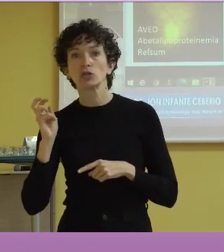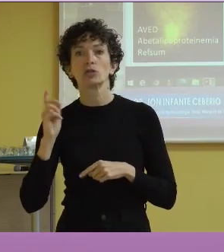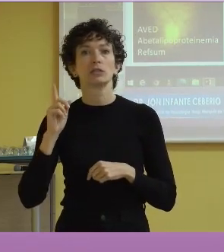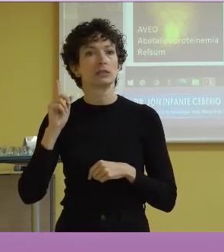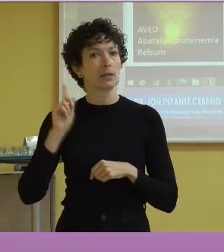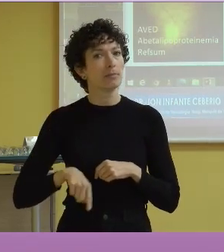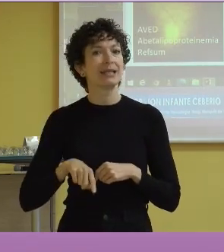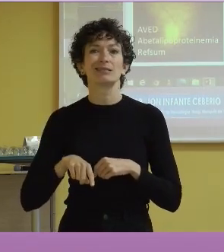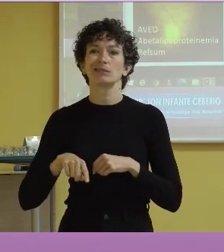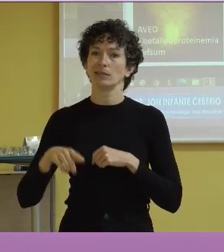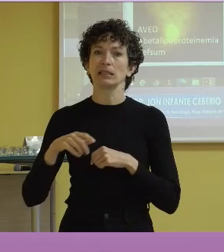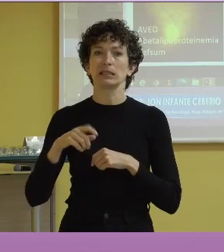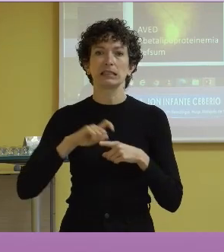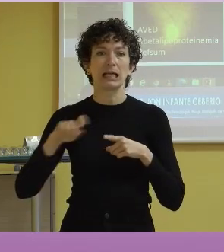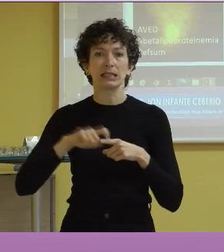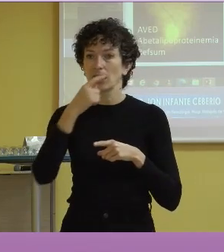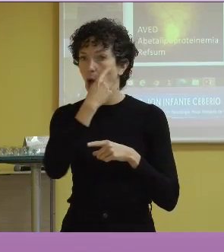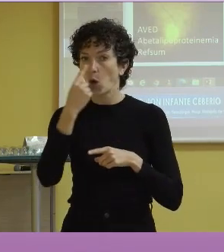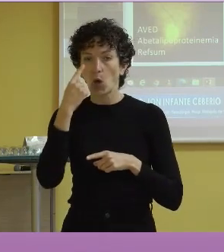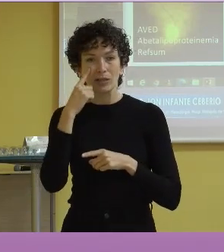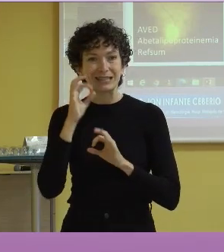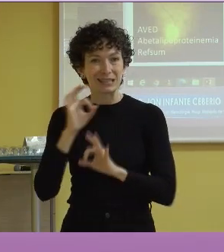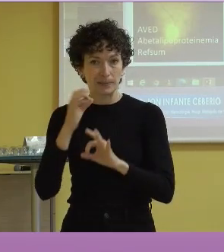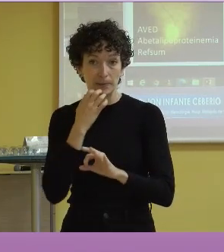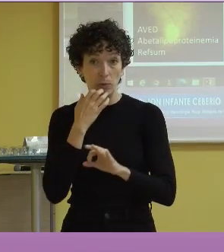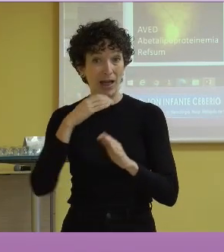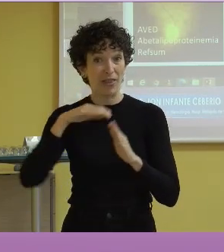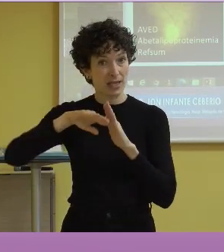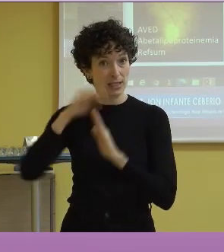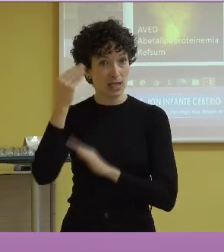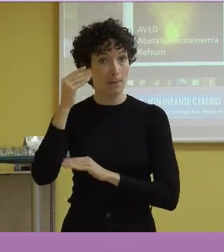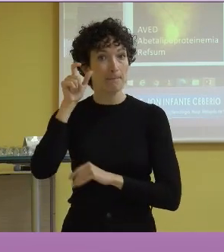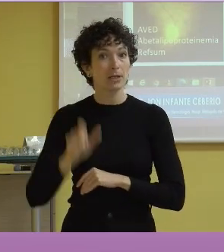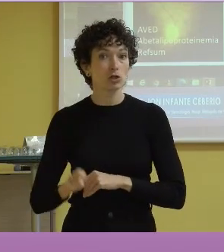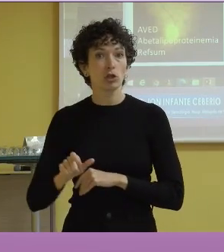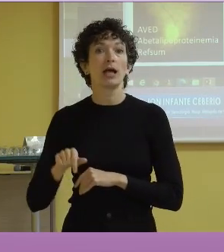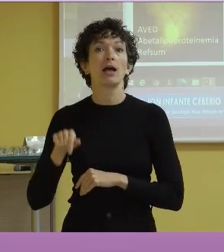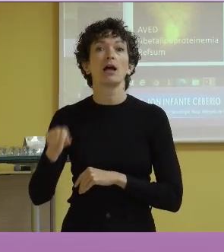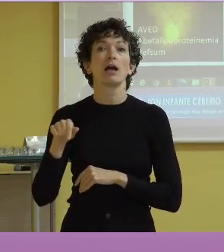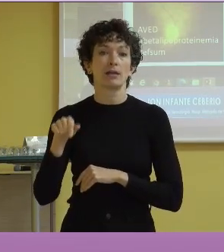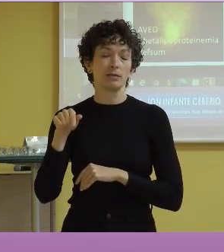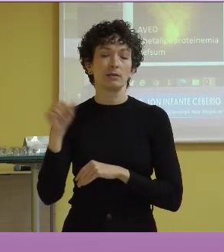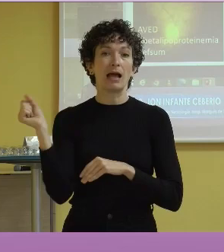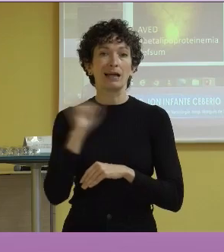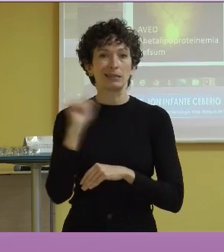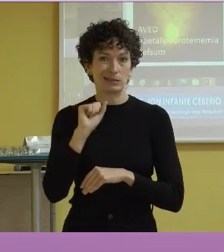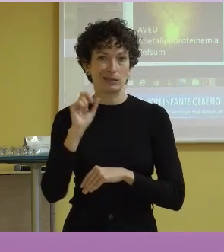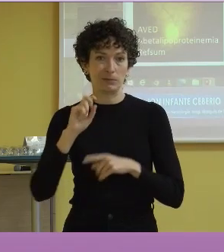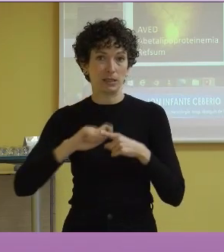oftalmológicos característicos. Por ejemplo, en la figura de la derecha vemos los ojos de un paciente con ataxia telangiectasia. En estos